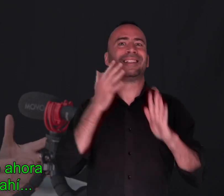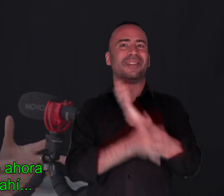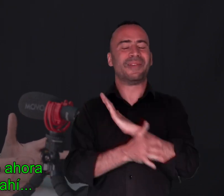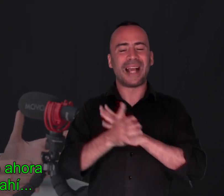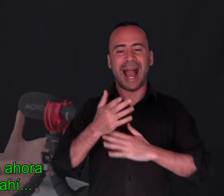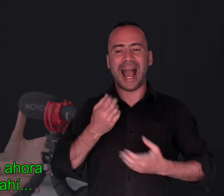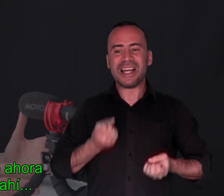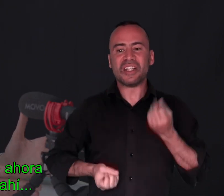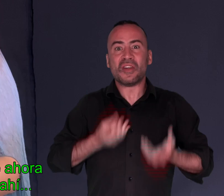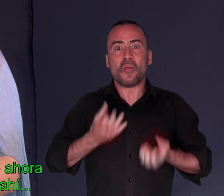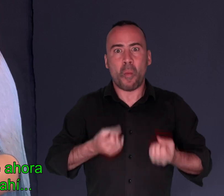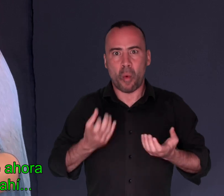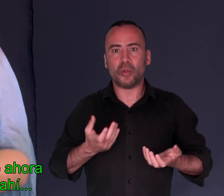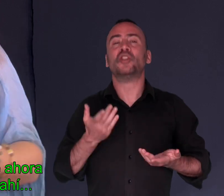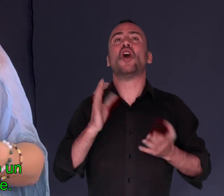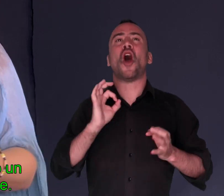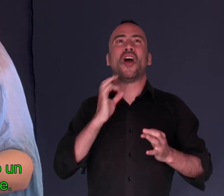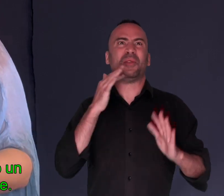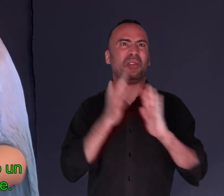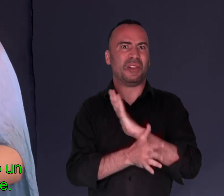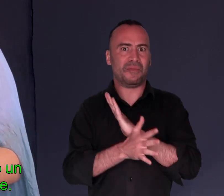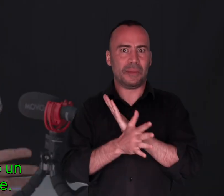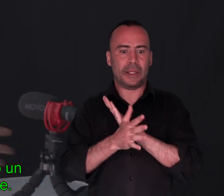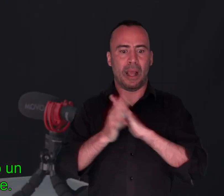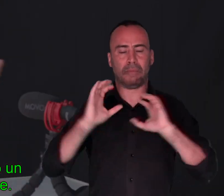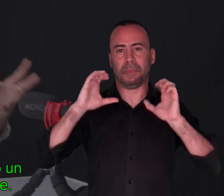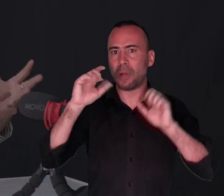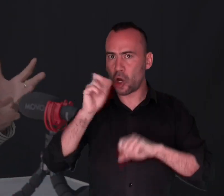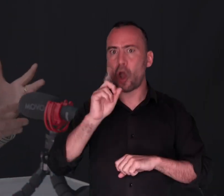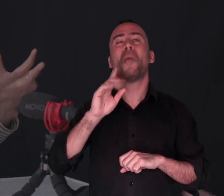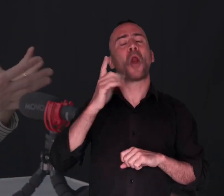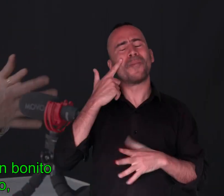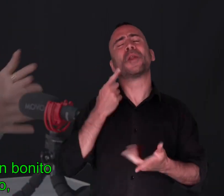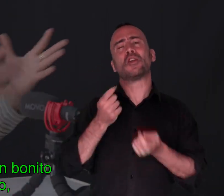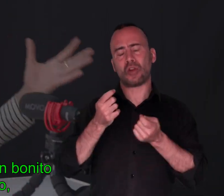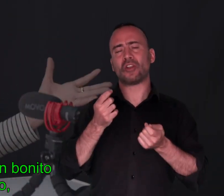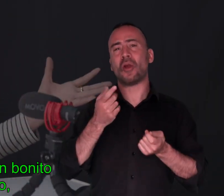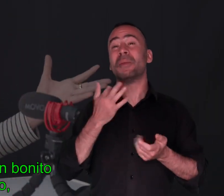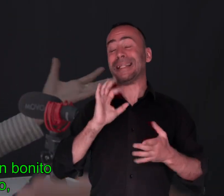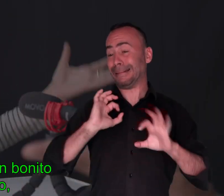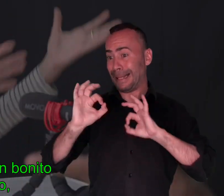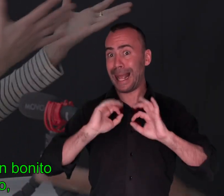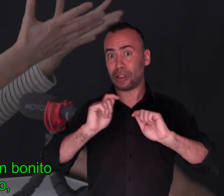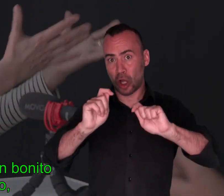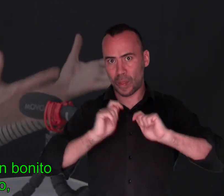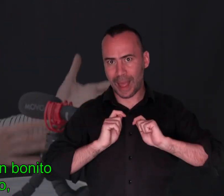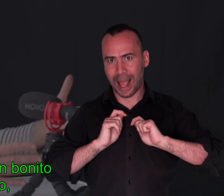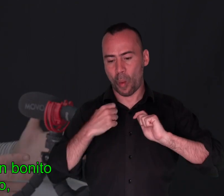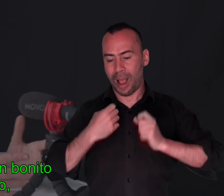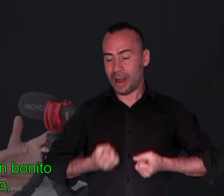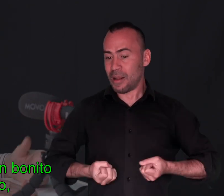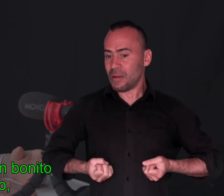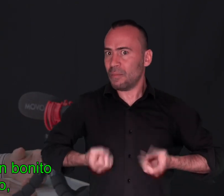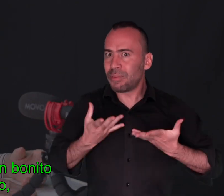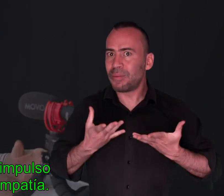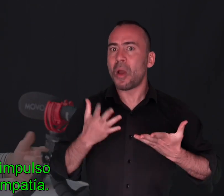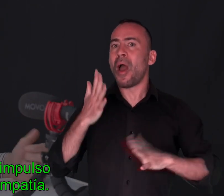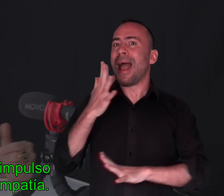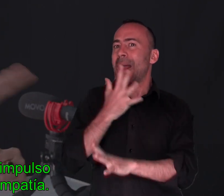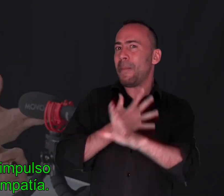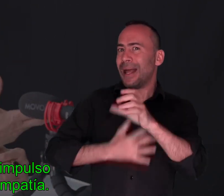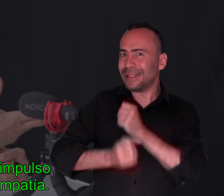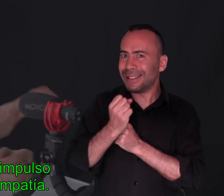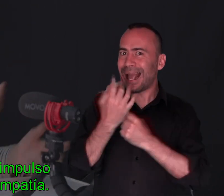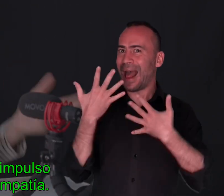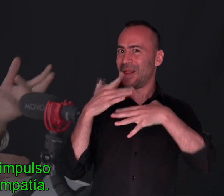a no digo que ahora vayas por ahí cogiendo machete no o sea los impulsos respetando al de enfrente por eso es tan bonito el teatro porque